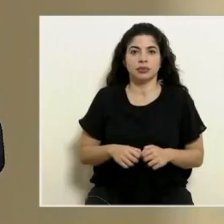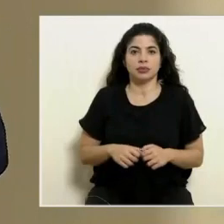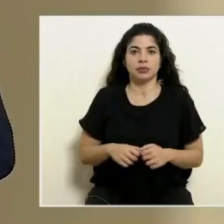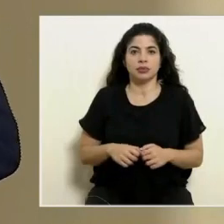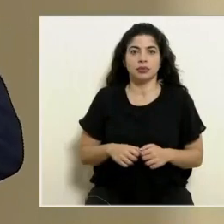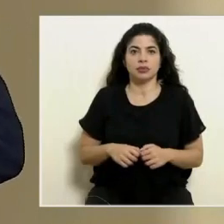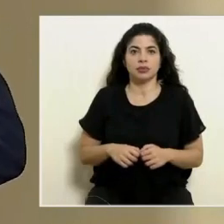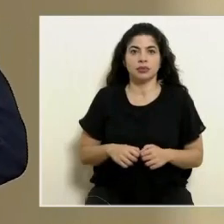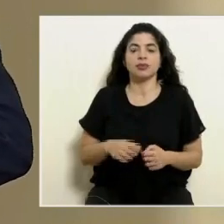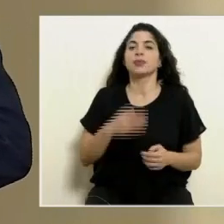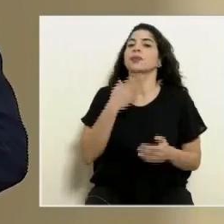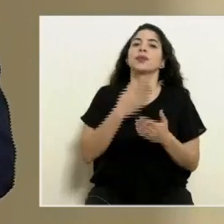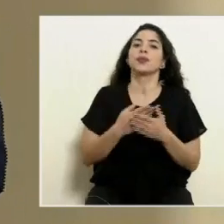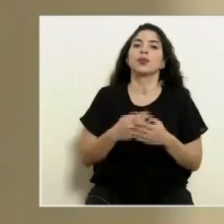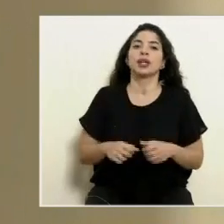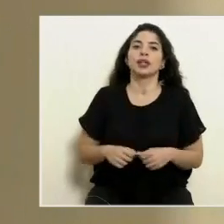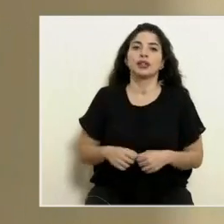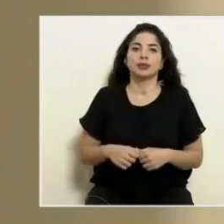Bueno,